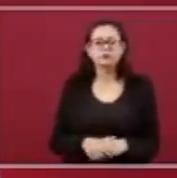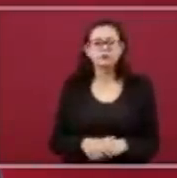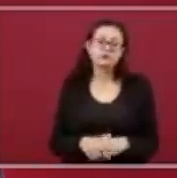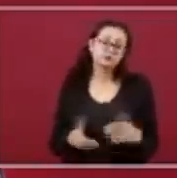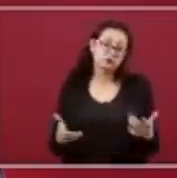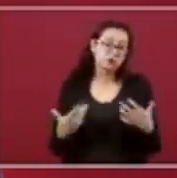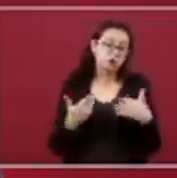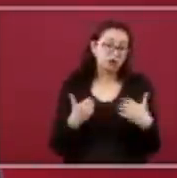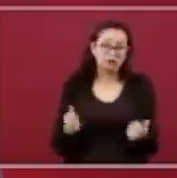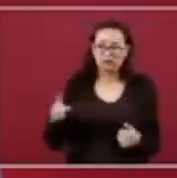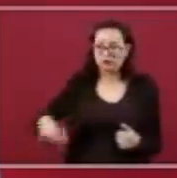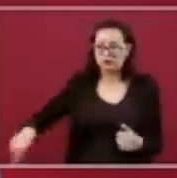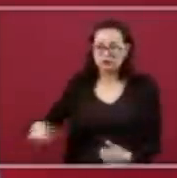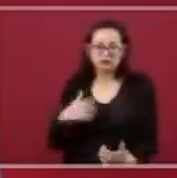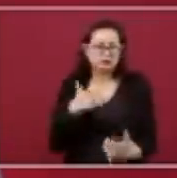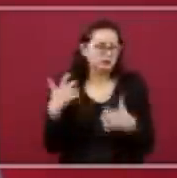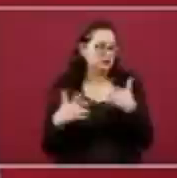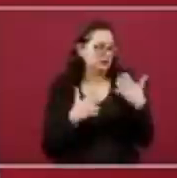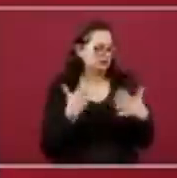desesperados porque